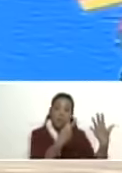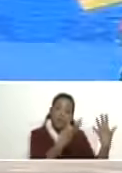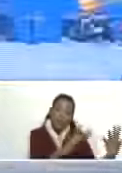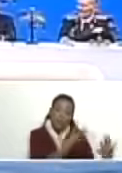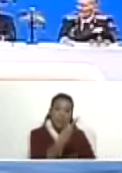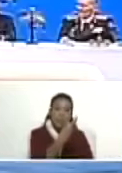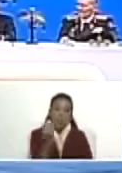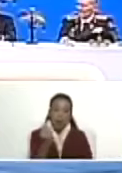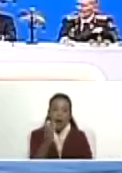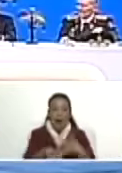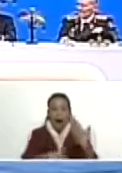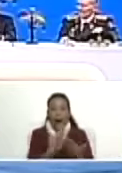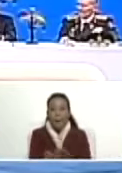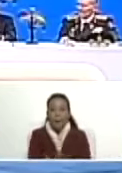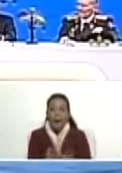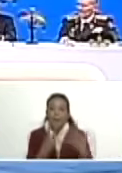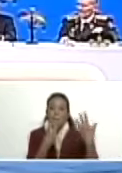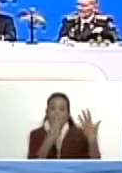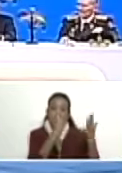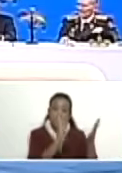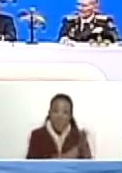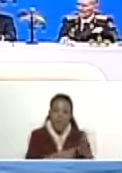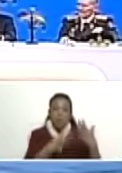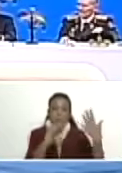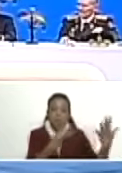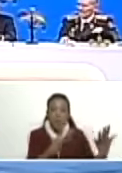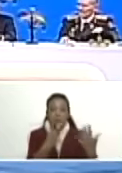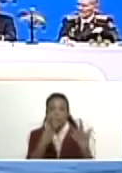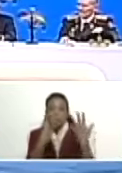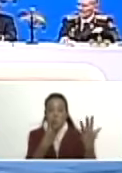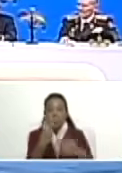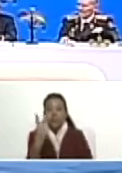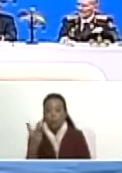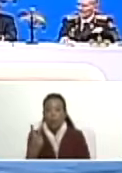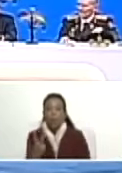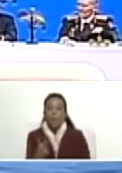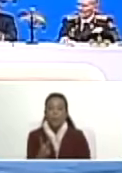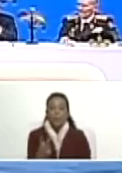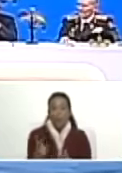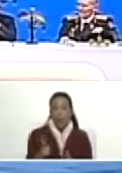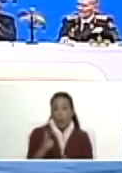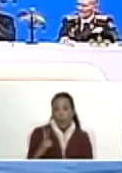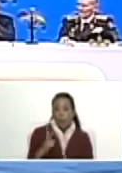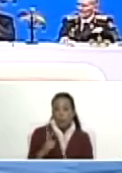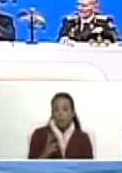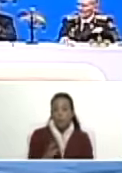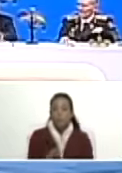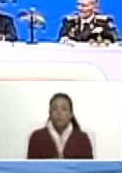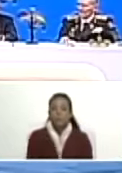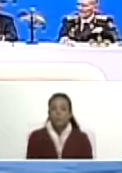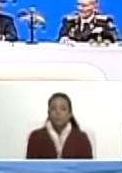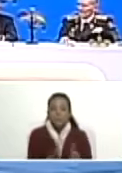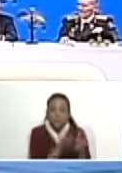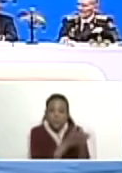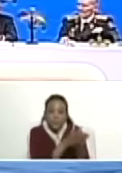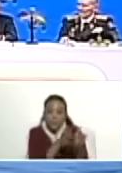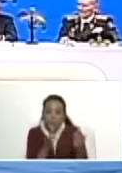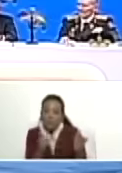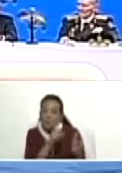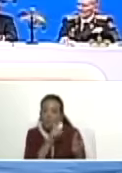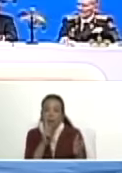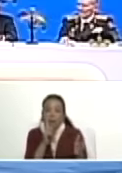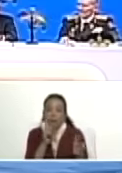1970 a 1982, el llamado Protocolo de Puerto España. En